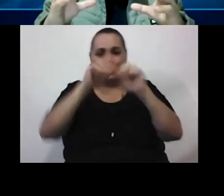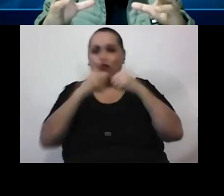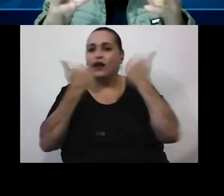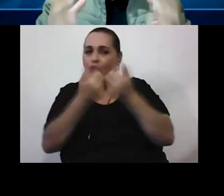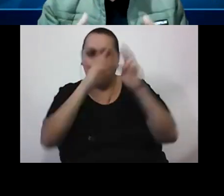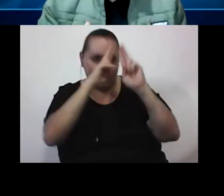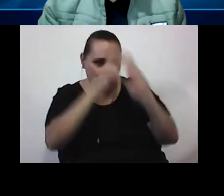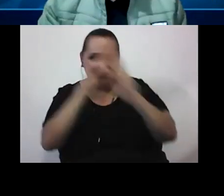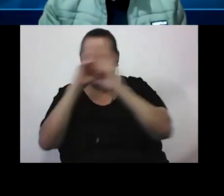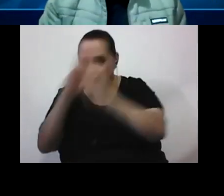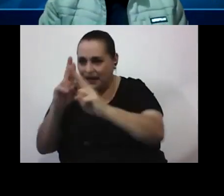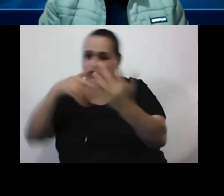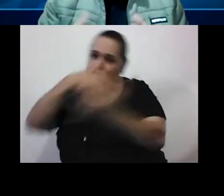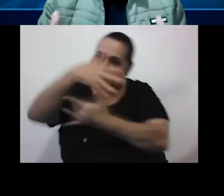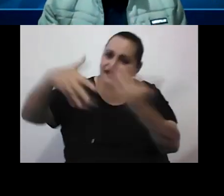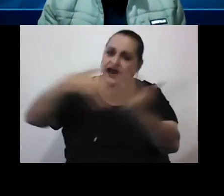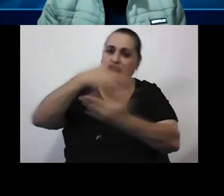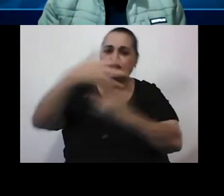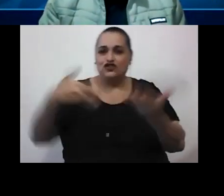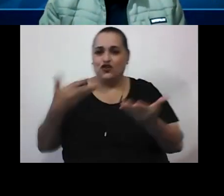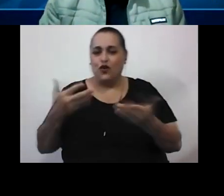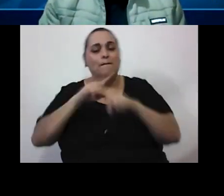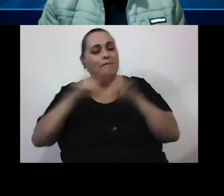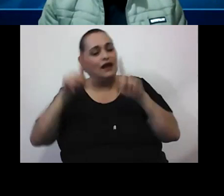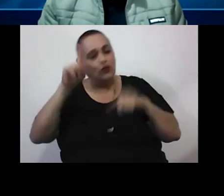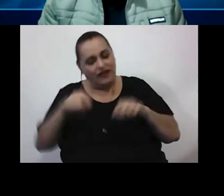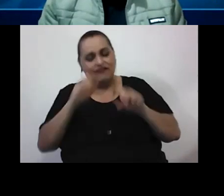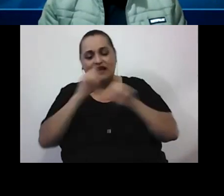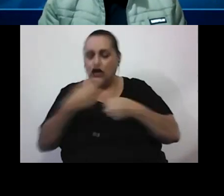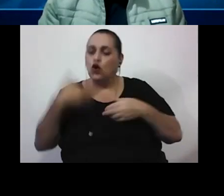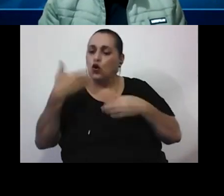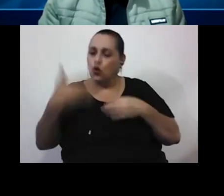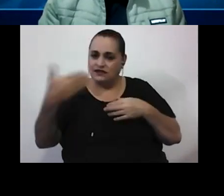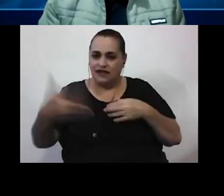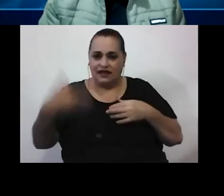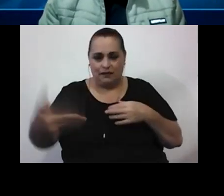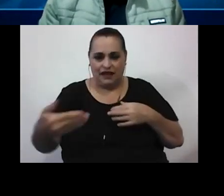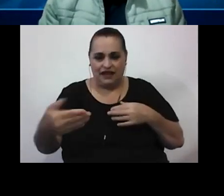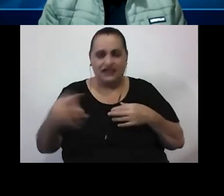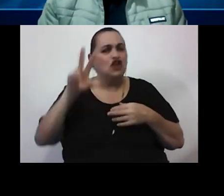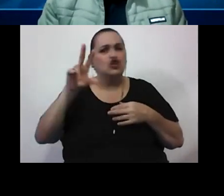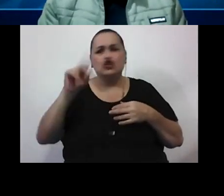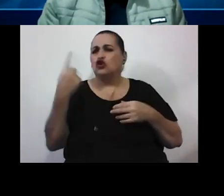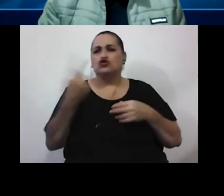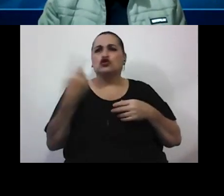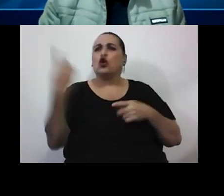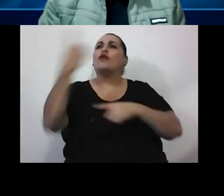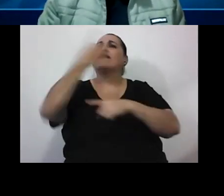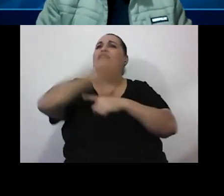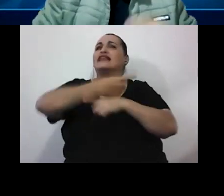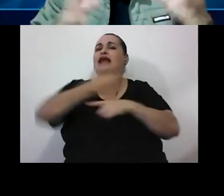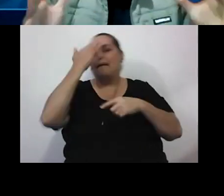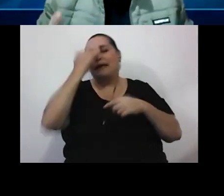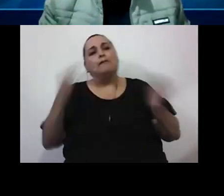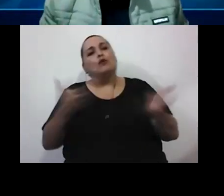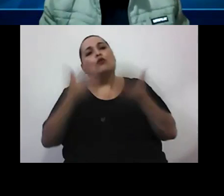eso genera interacción. Pero eso hay que hacerlo constantemente, no cuando es el día para promover la paz, que